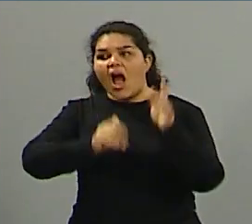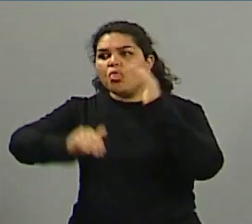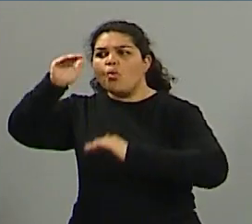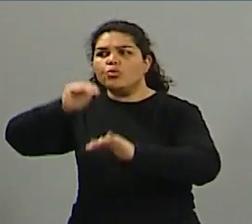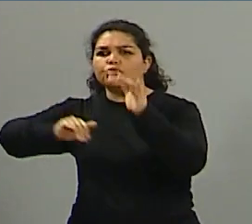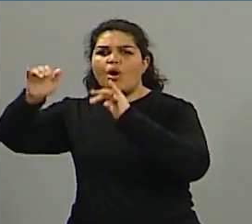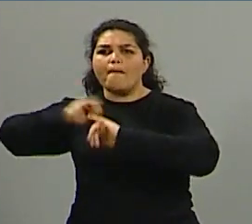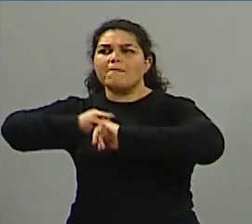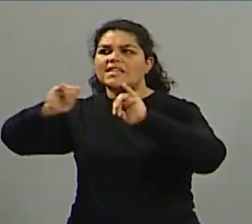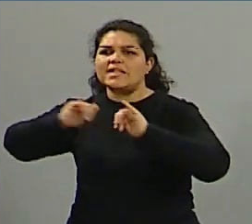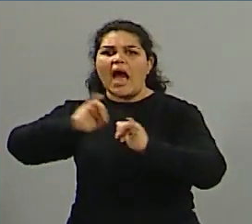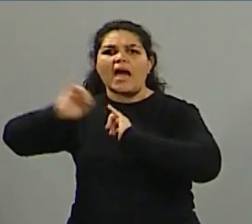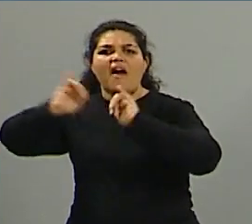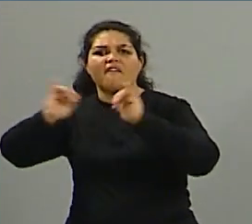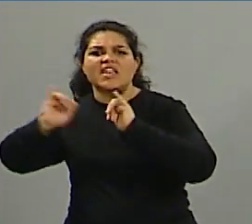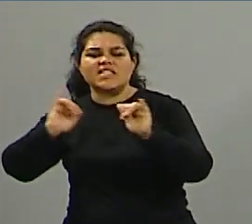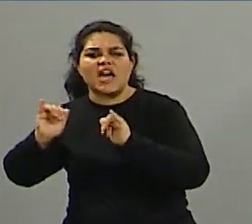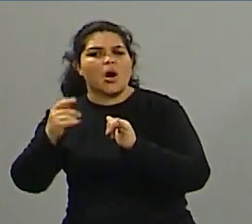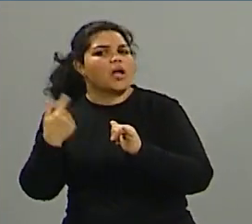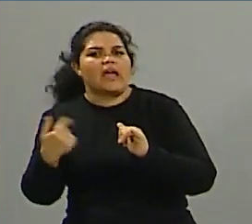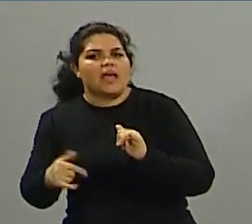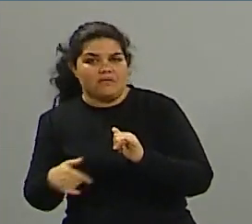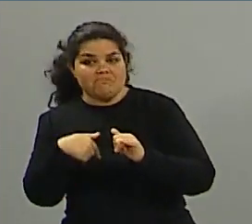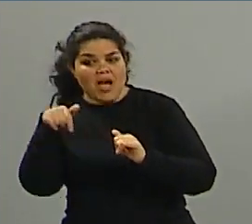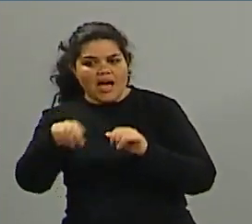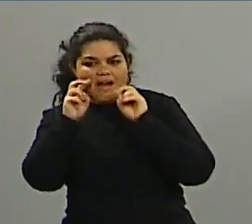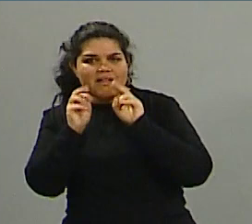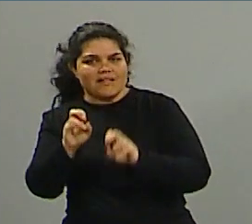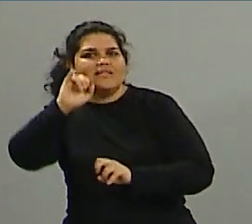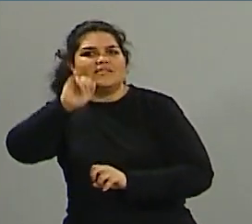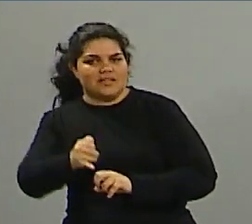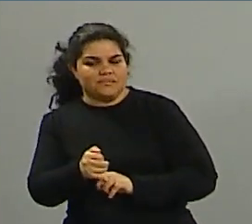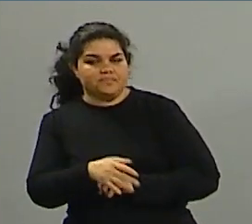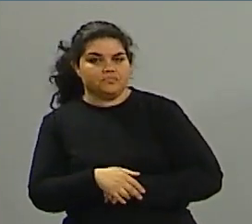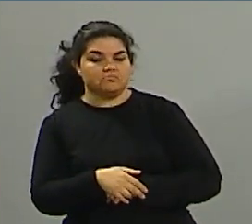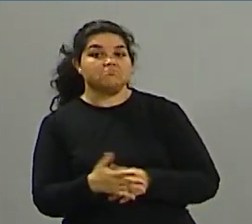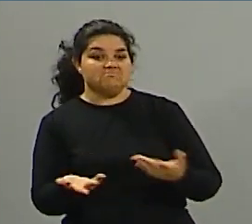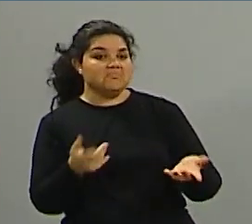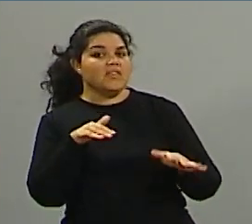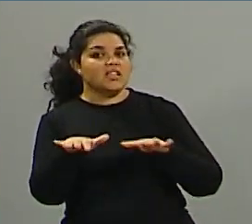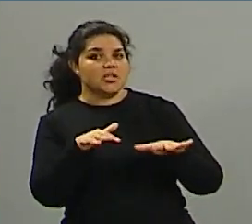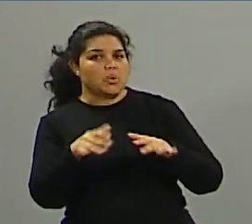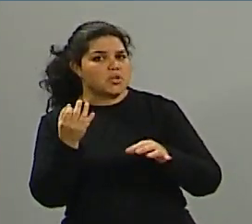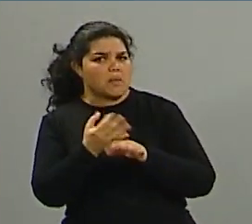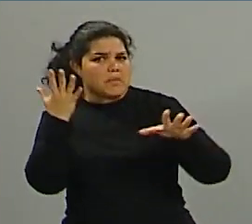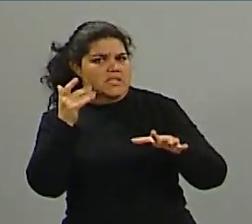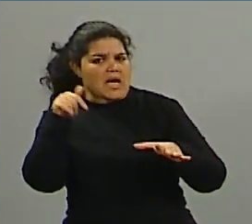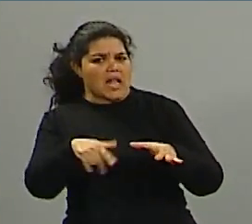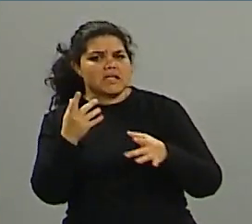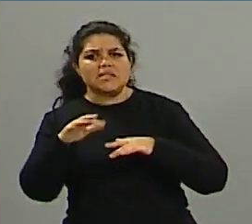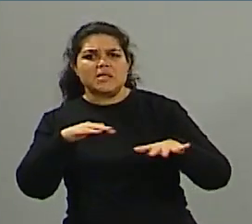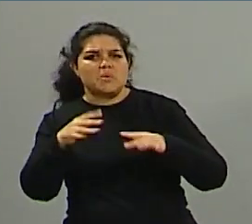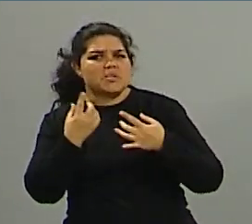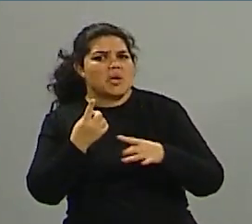muy importante lo que decís vos, ¿no? Porque además se ha dado una situación especial y bueno, vos como docente que nos acabás de contar